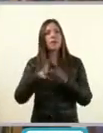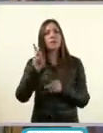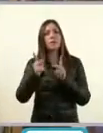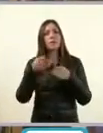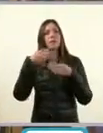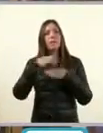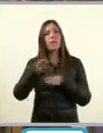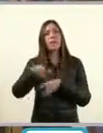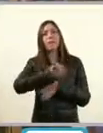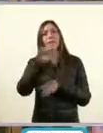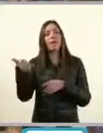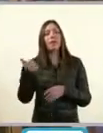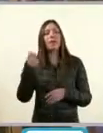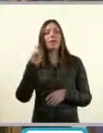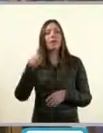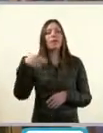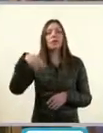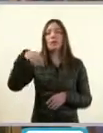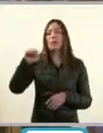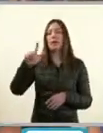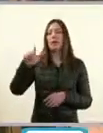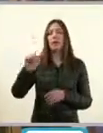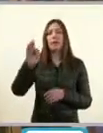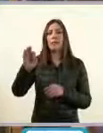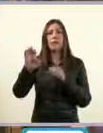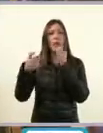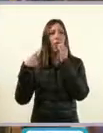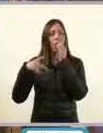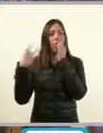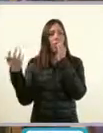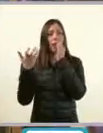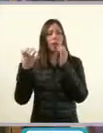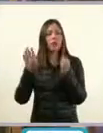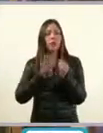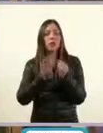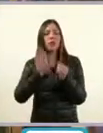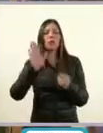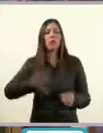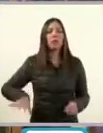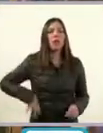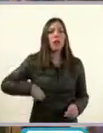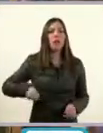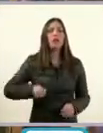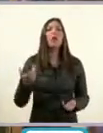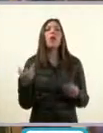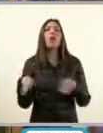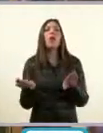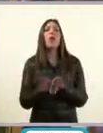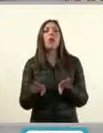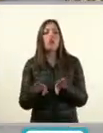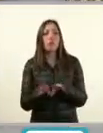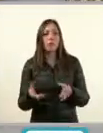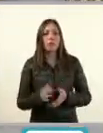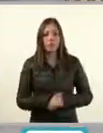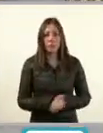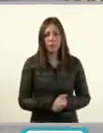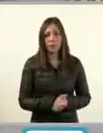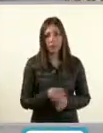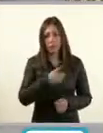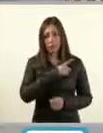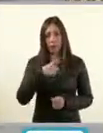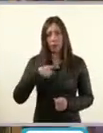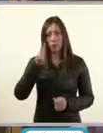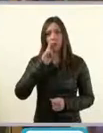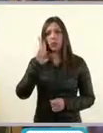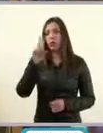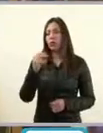caso de mala fe. Cuando hablamos del caso de mala fe... Sí, era lo que te iba a preguntar, porque de buena fe ya hablamos, pero ¿cómo se comprueba que es mala fe? Rapidísimo para cerrar. Tienes que acreditar